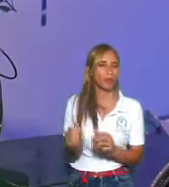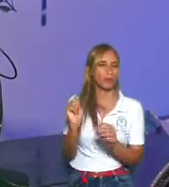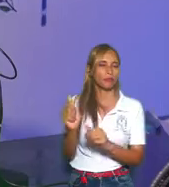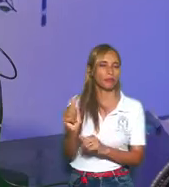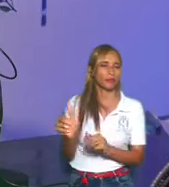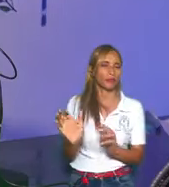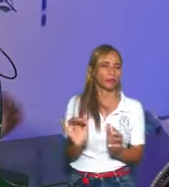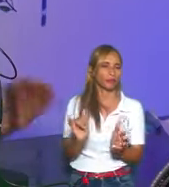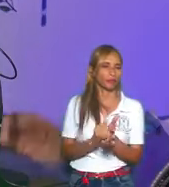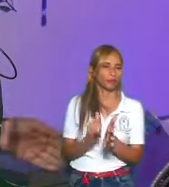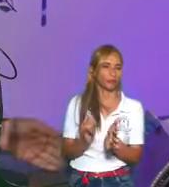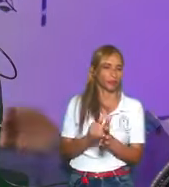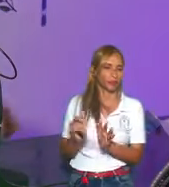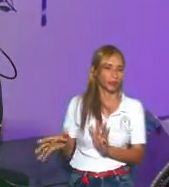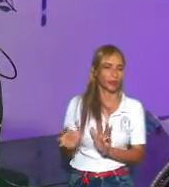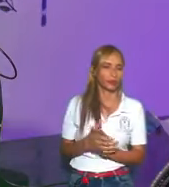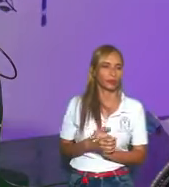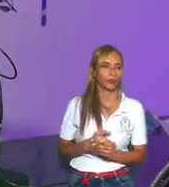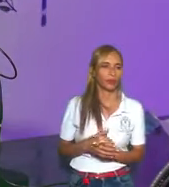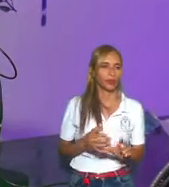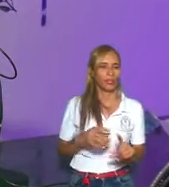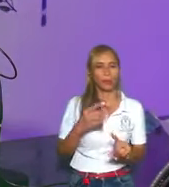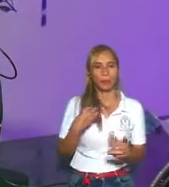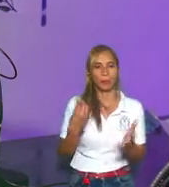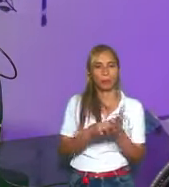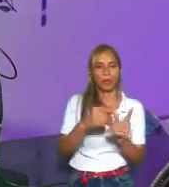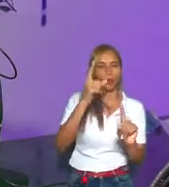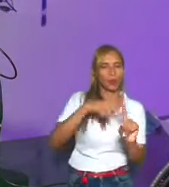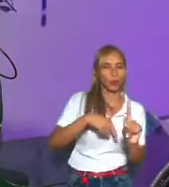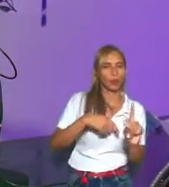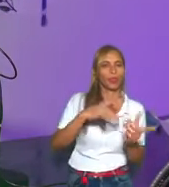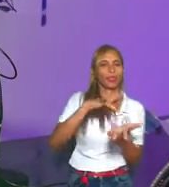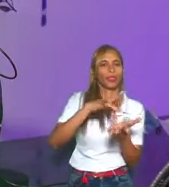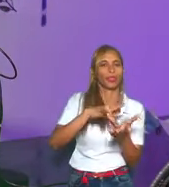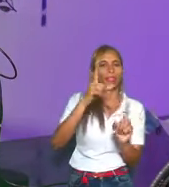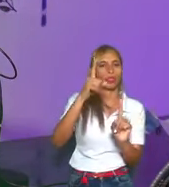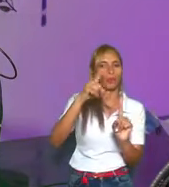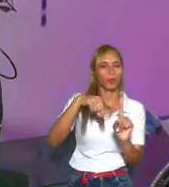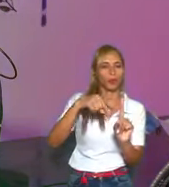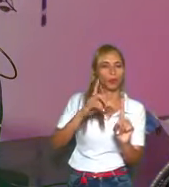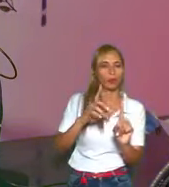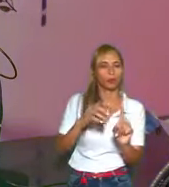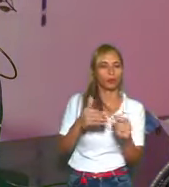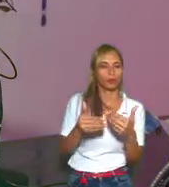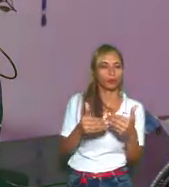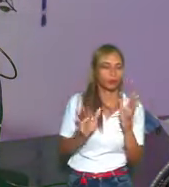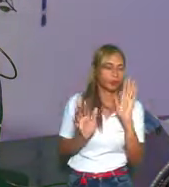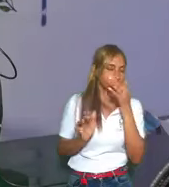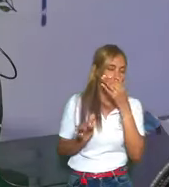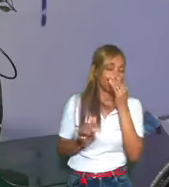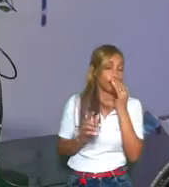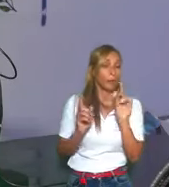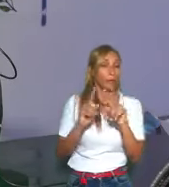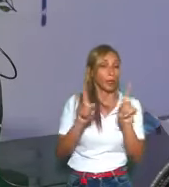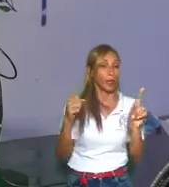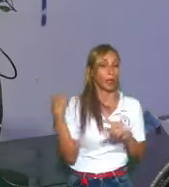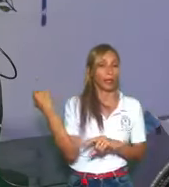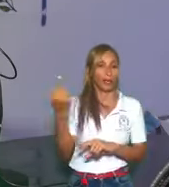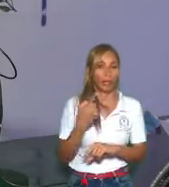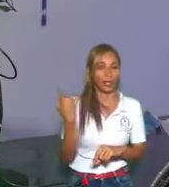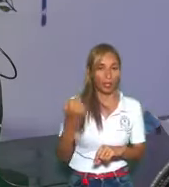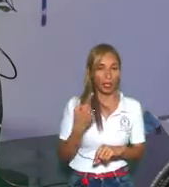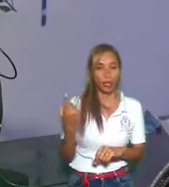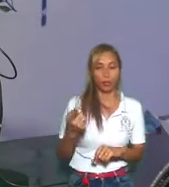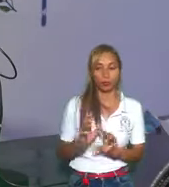pagan los servicios. Pagamos una y quedamos debiendo una y así. Pero pues en términos generales tenemos una eficiencia de